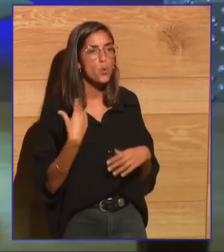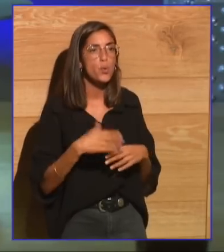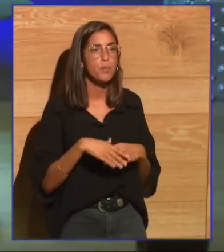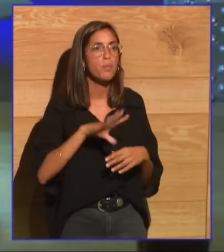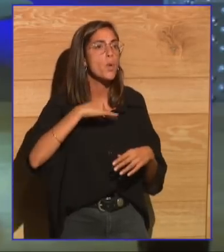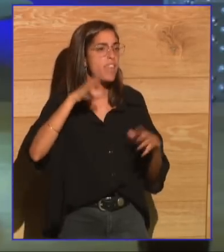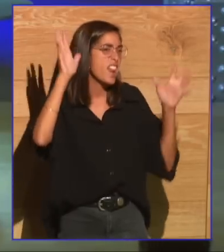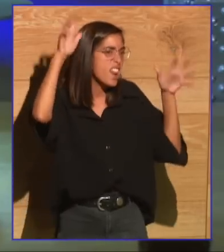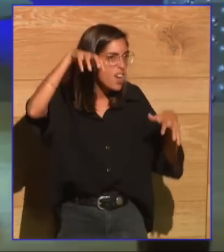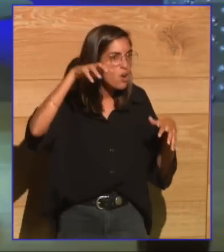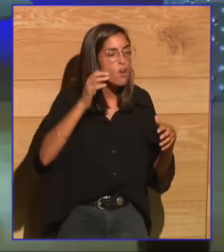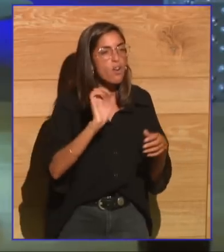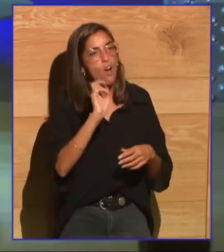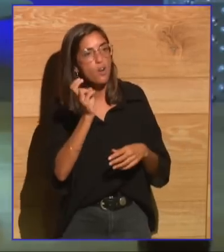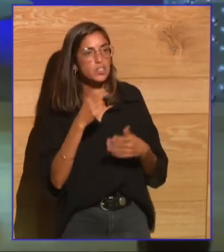edad